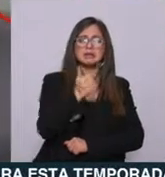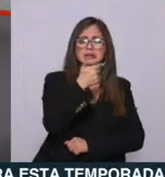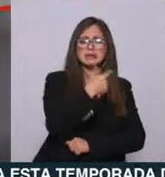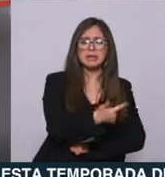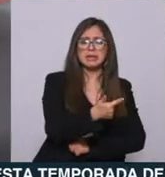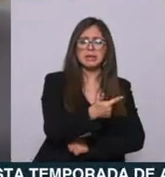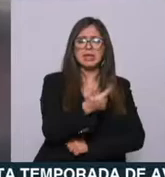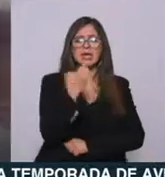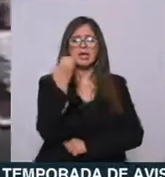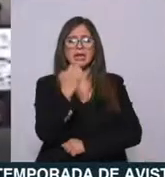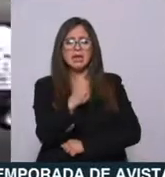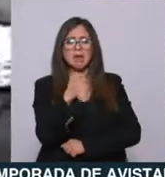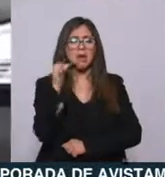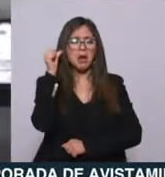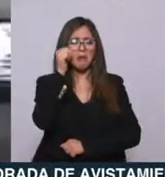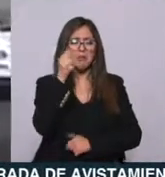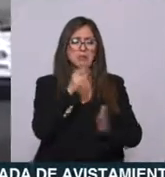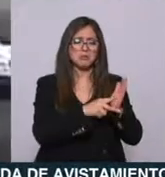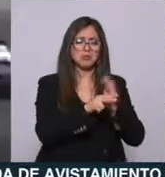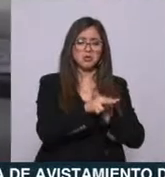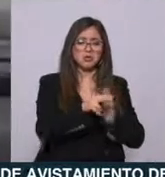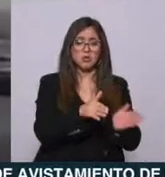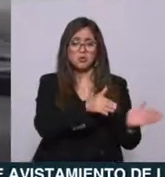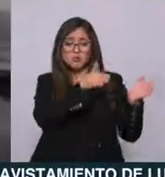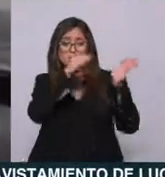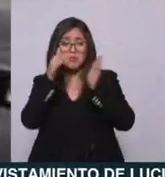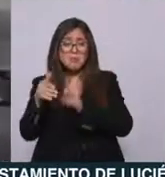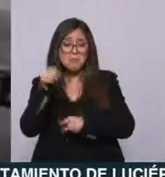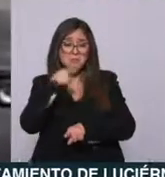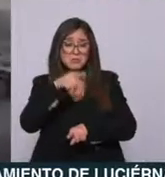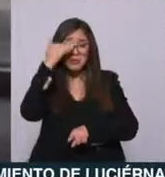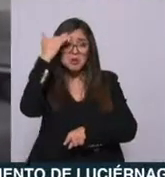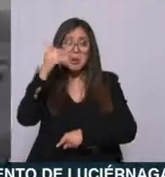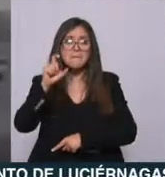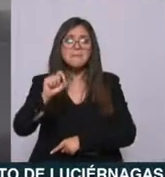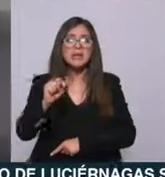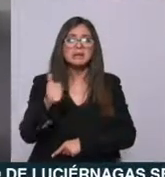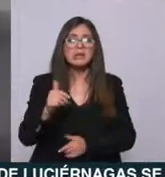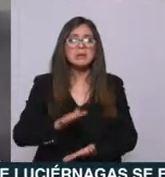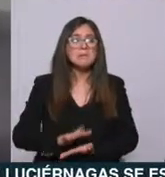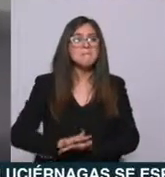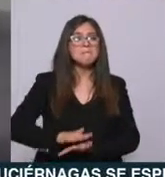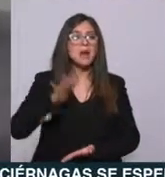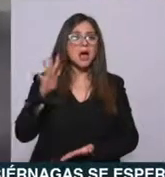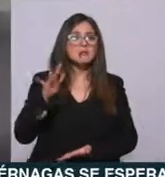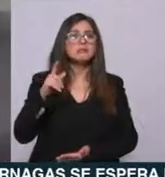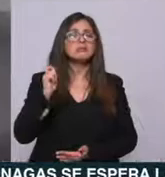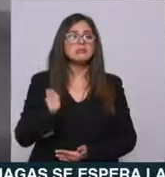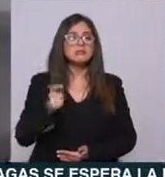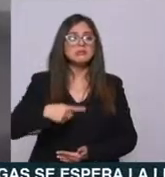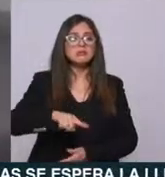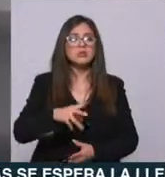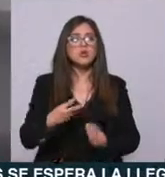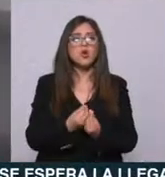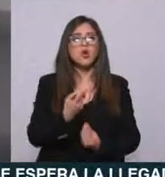abril de 2018 a 26 en el mismo periodo de este año, lo que representa un incremento